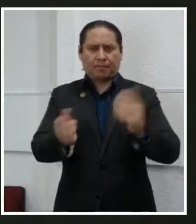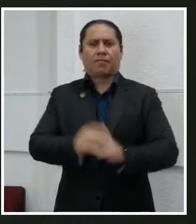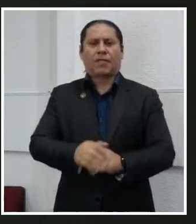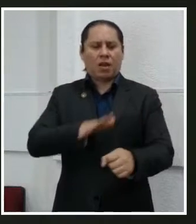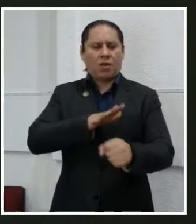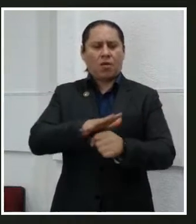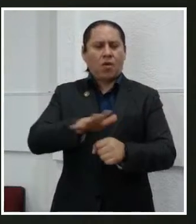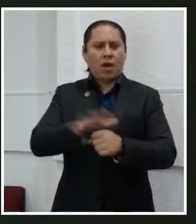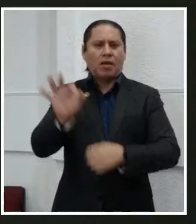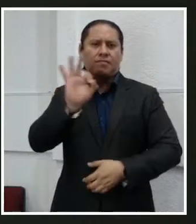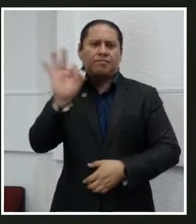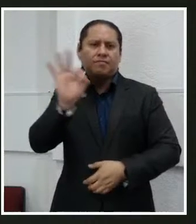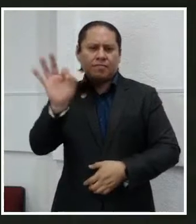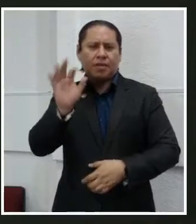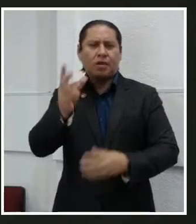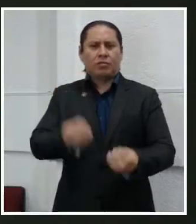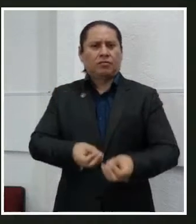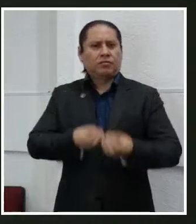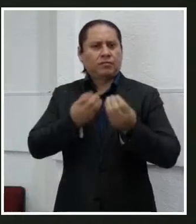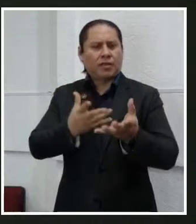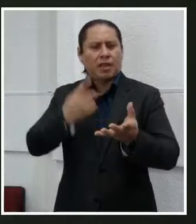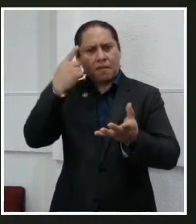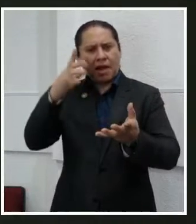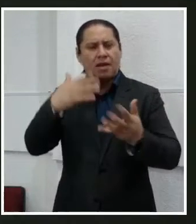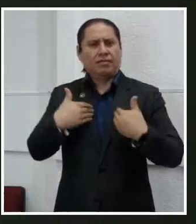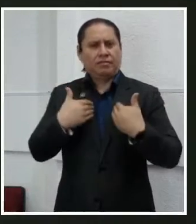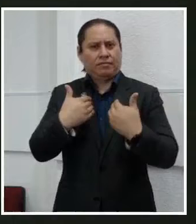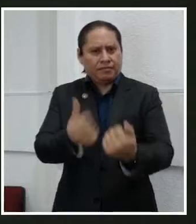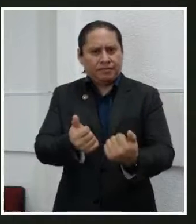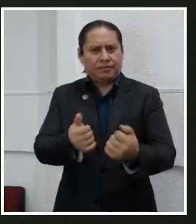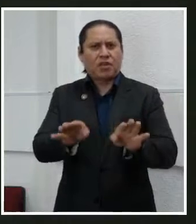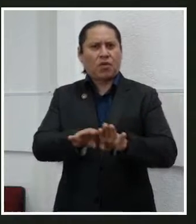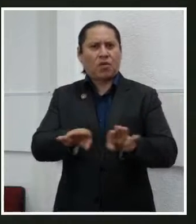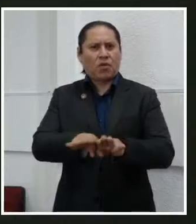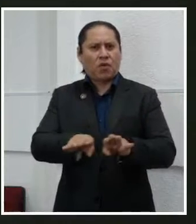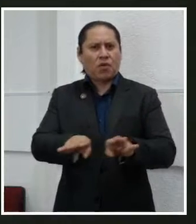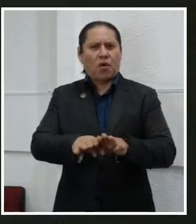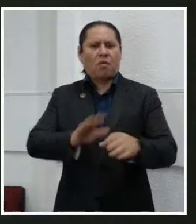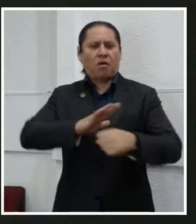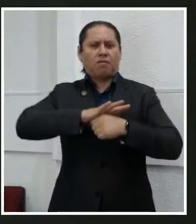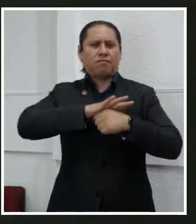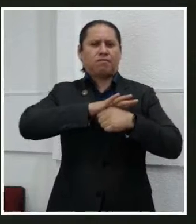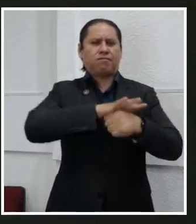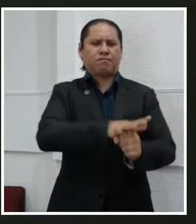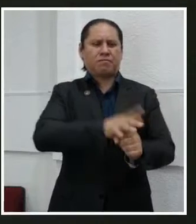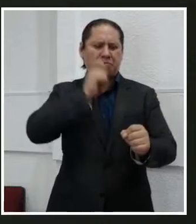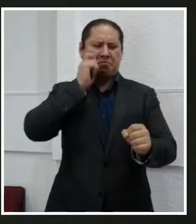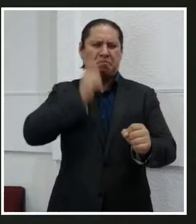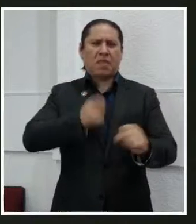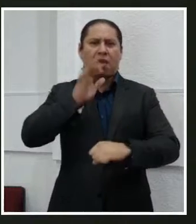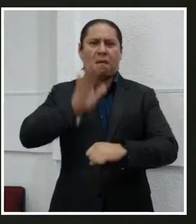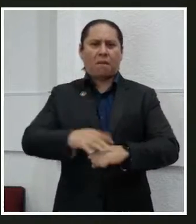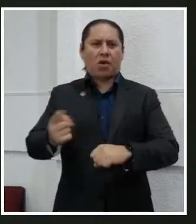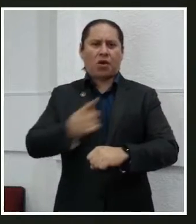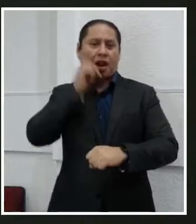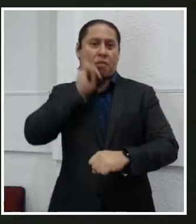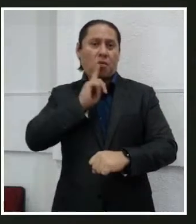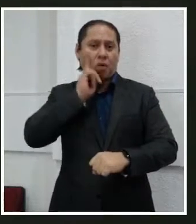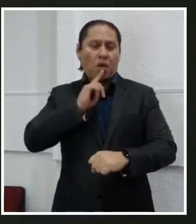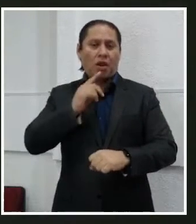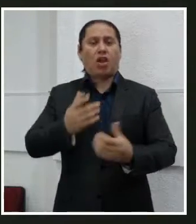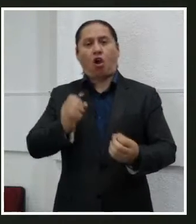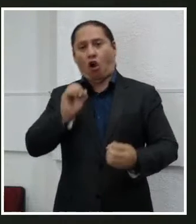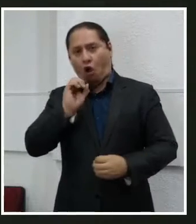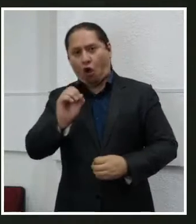las posibilidades que ofrece para comprender cómo se produce la discriminación de las mujeres y las vías